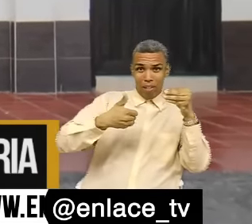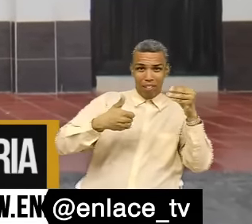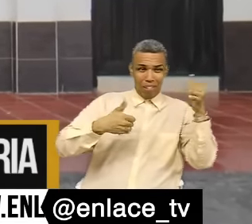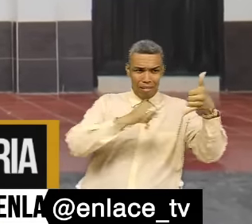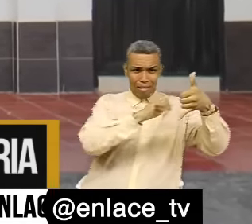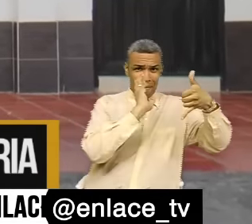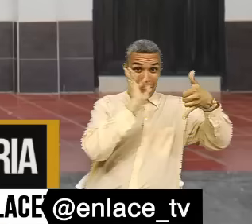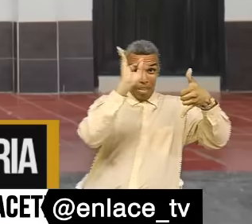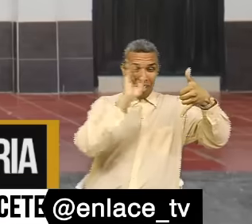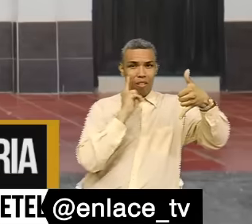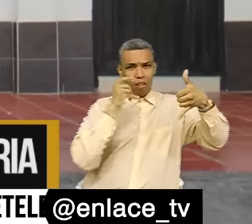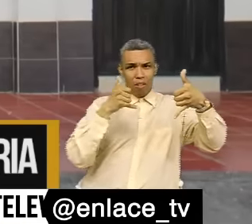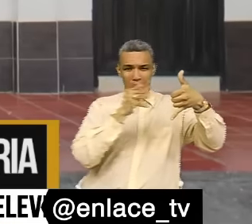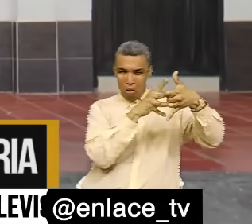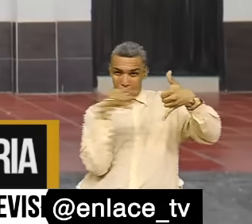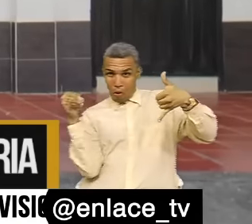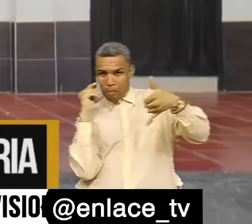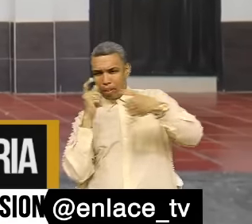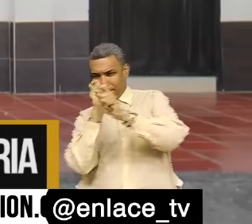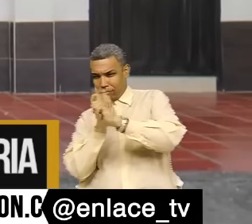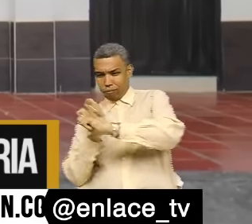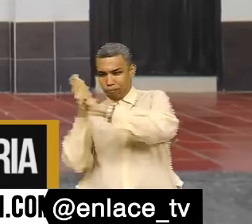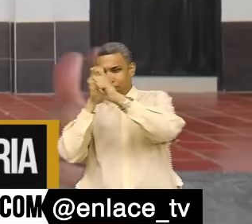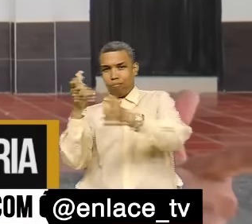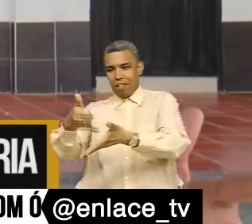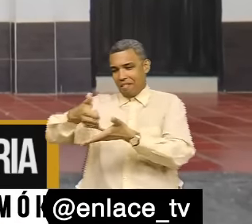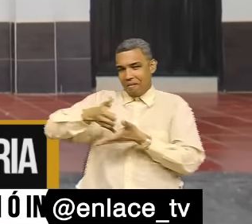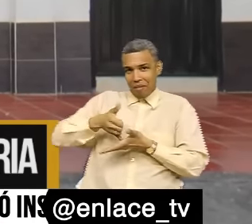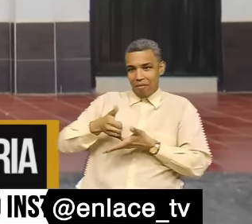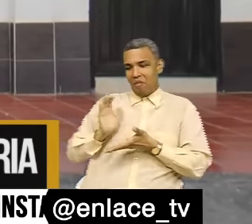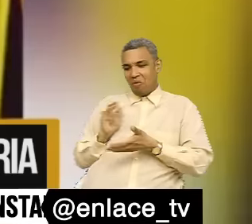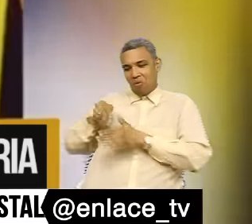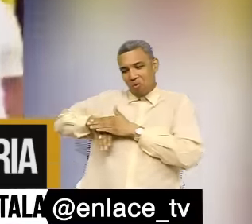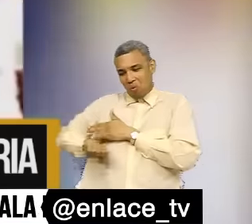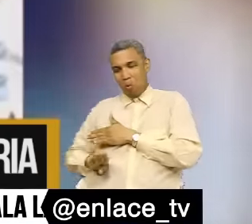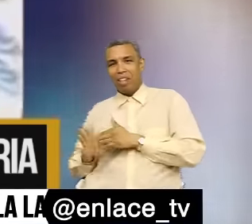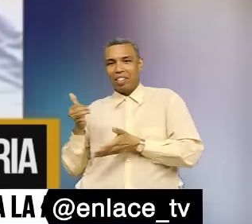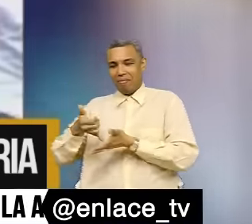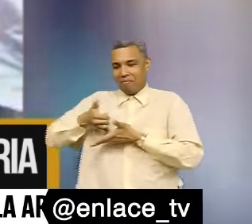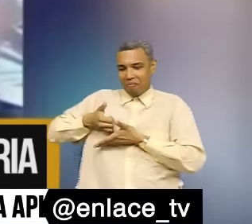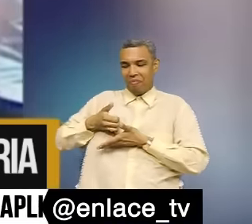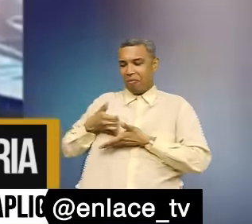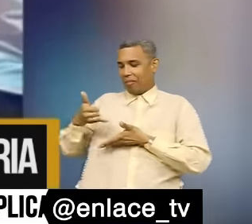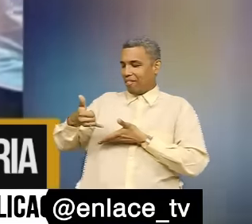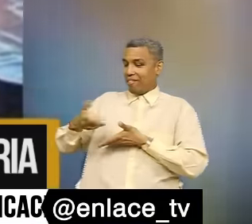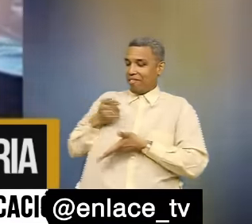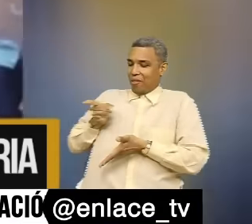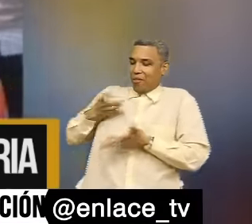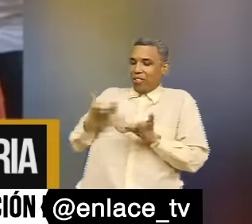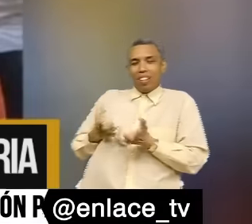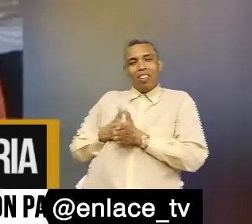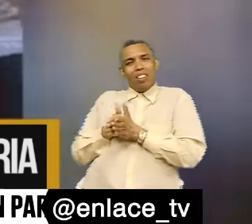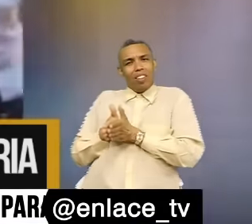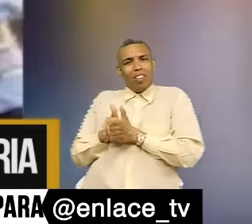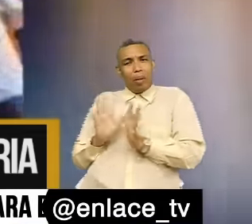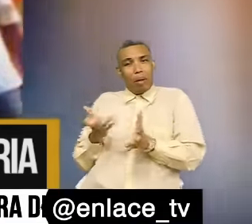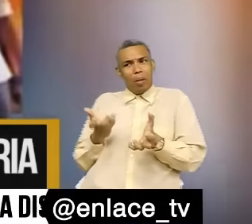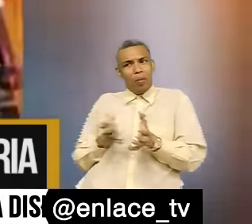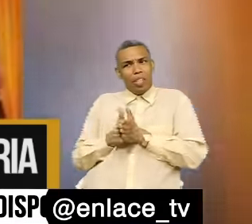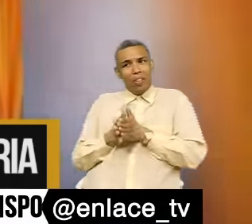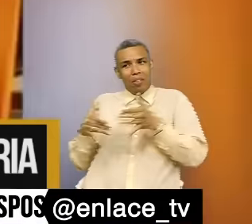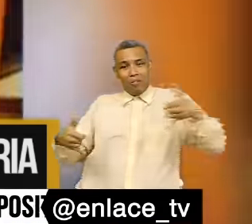Barranca también. Vamos a tener esa réplica aquí y que vamos a buscar la original, en el nombre de Dios. Barros es el único verseador del interior del país que tiene el privilegio de